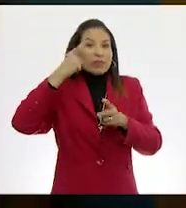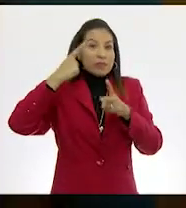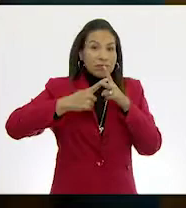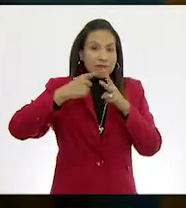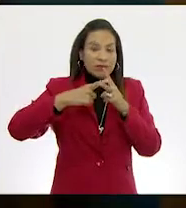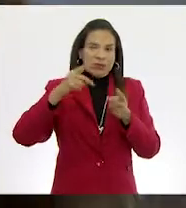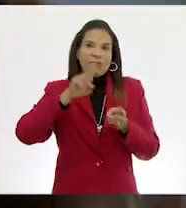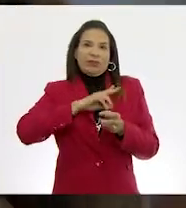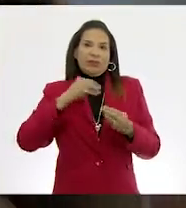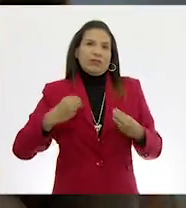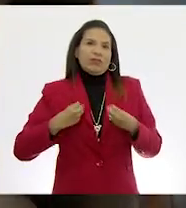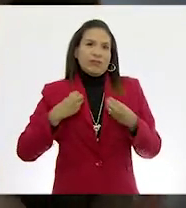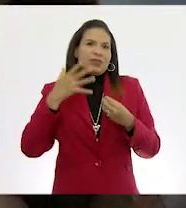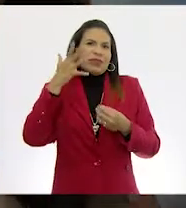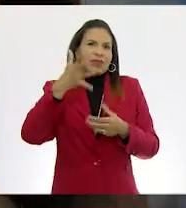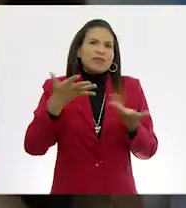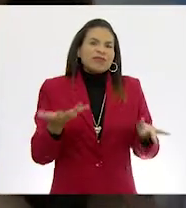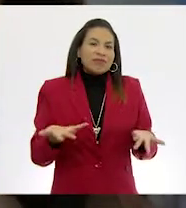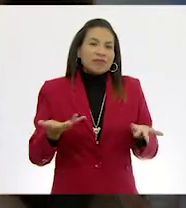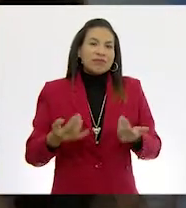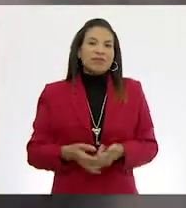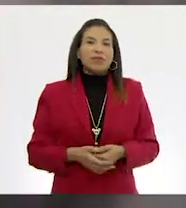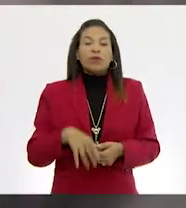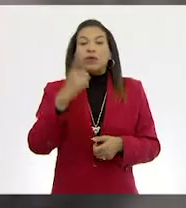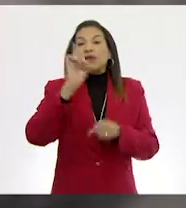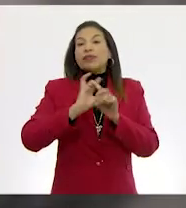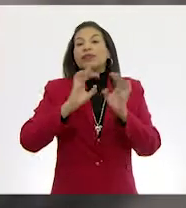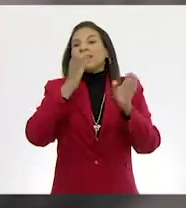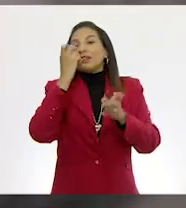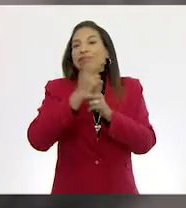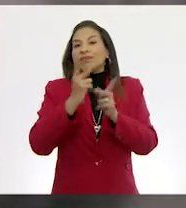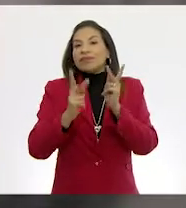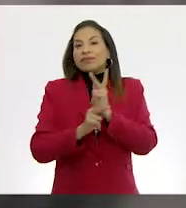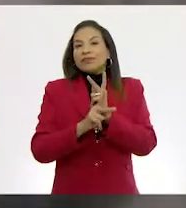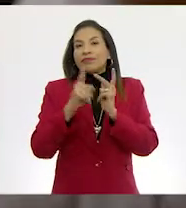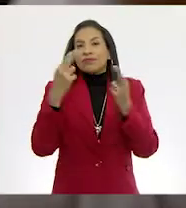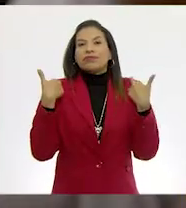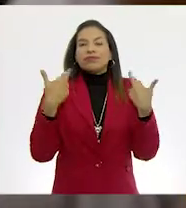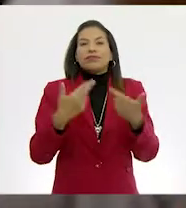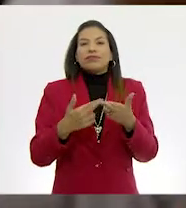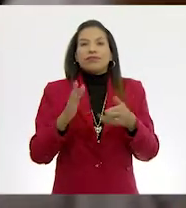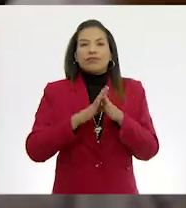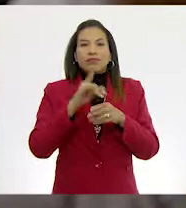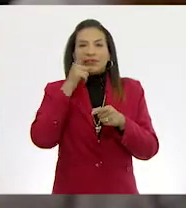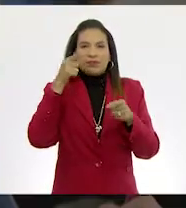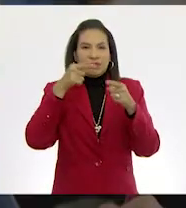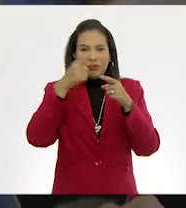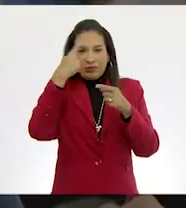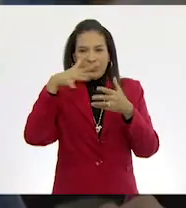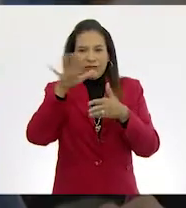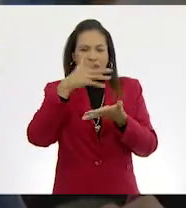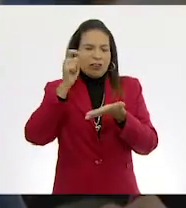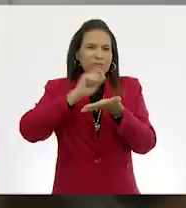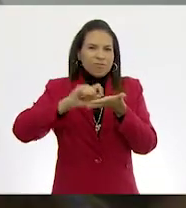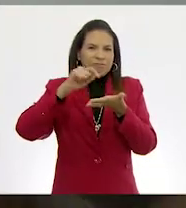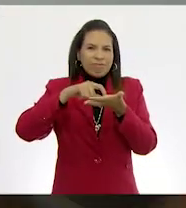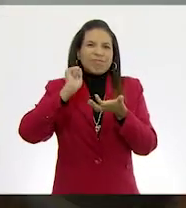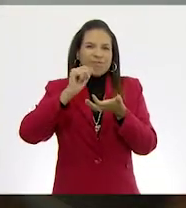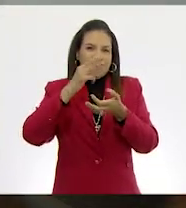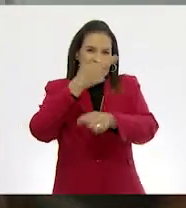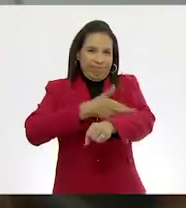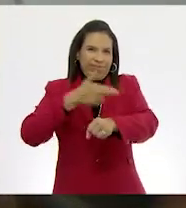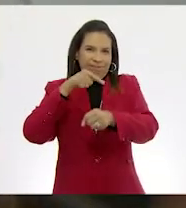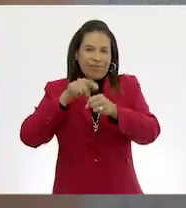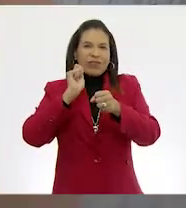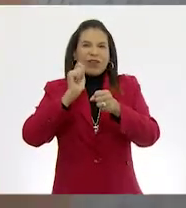serían parte de mi camino un día en la preparatoria un maestro nos reto de resolver un algoritmo y nos dijo si alguien